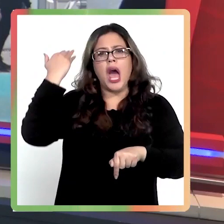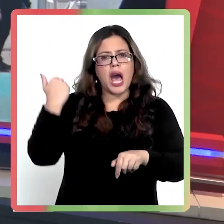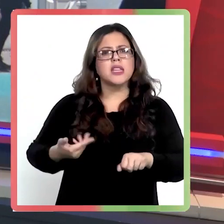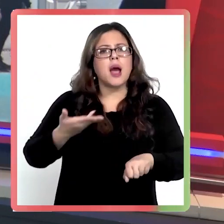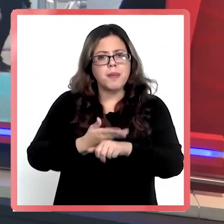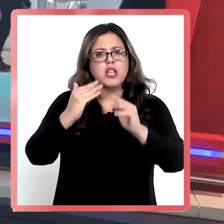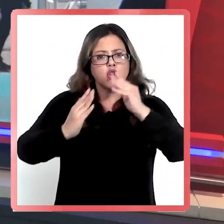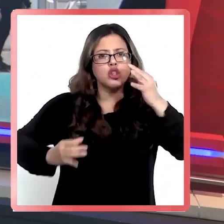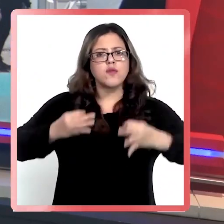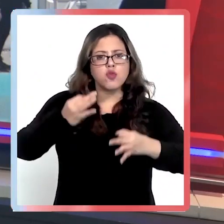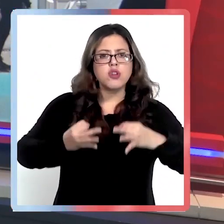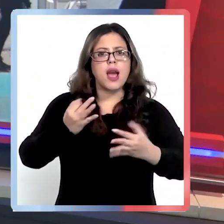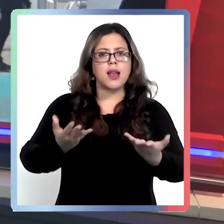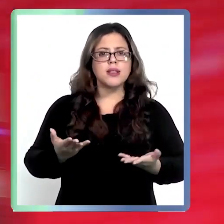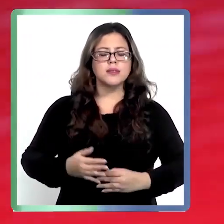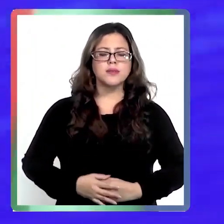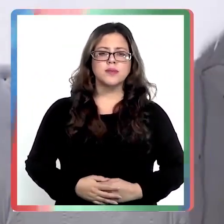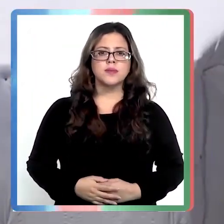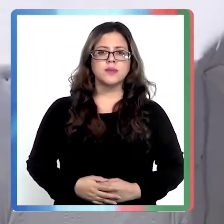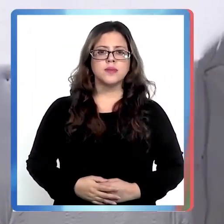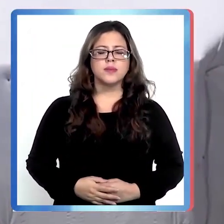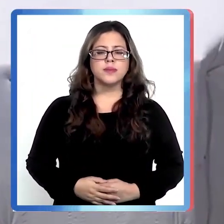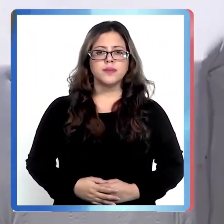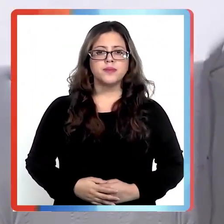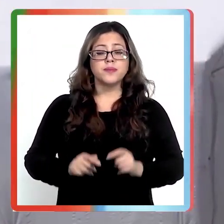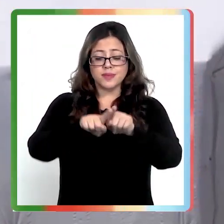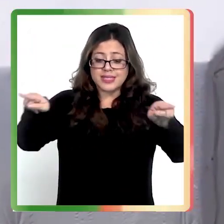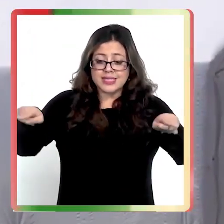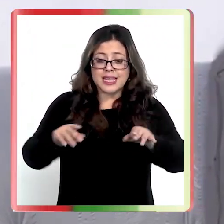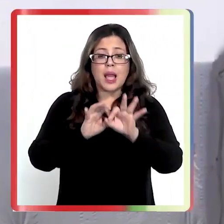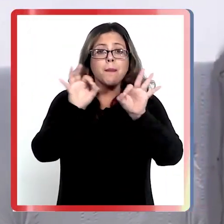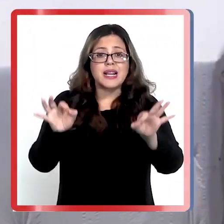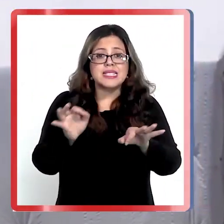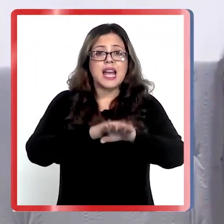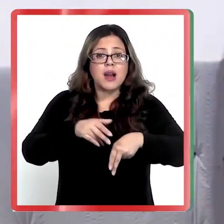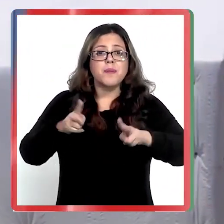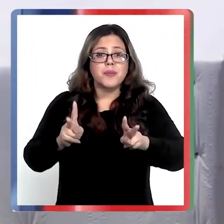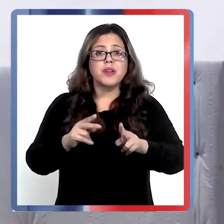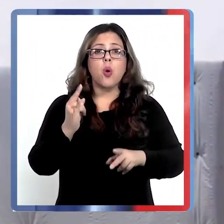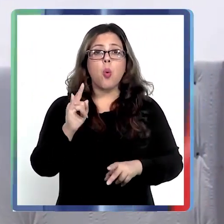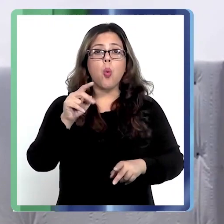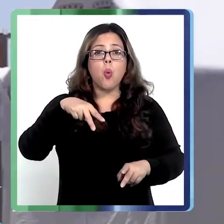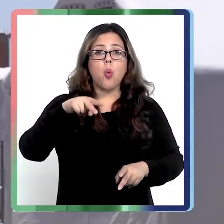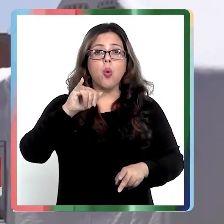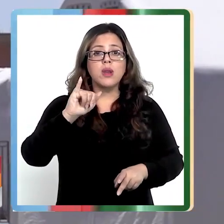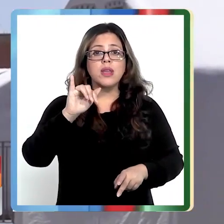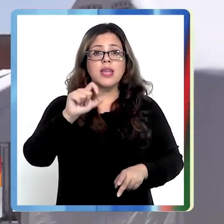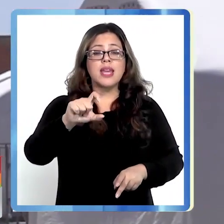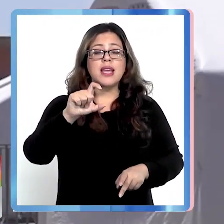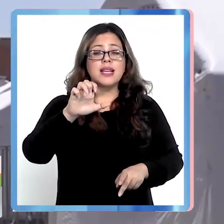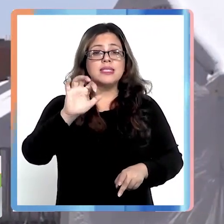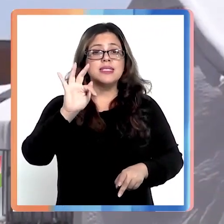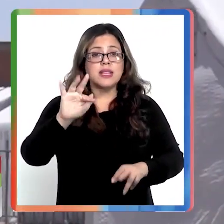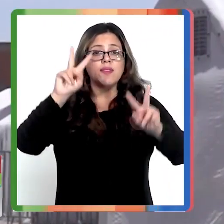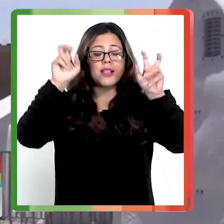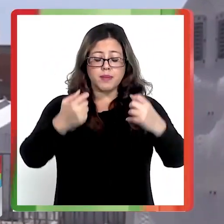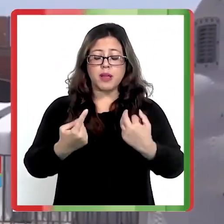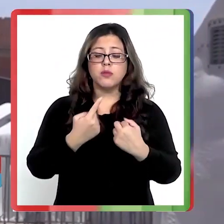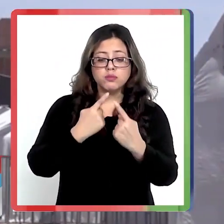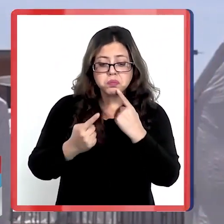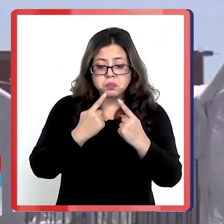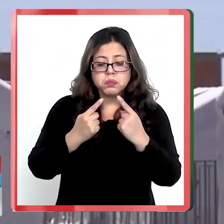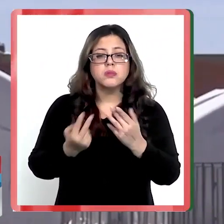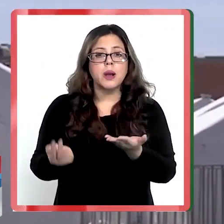de Chile. Iquique TV con la nota. Una sala especialmente habilitada por UNICEF para la realización